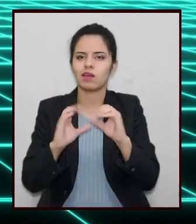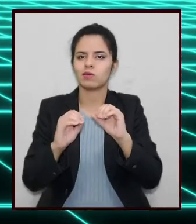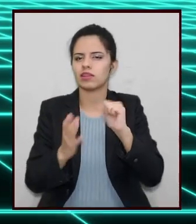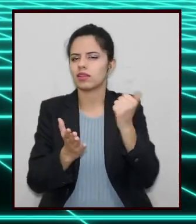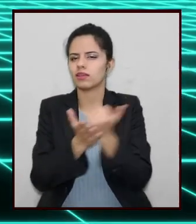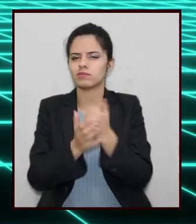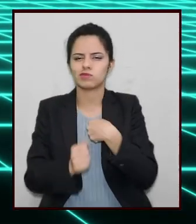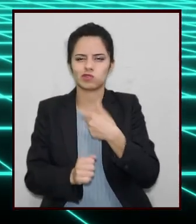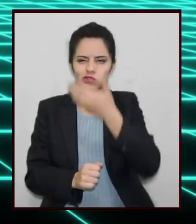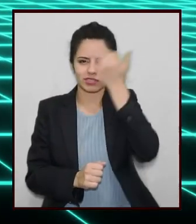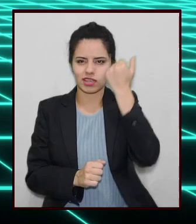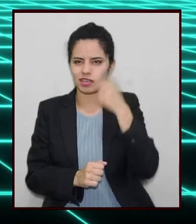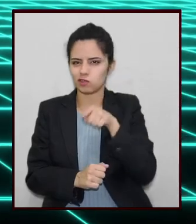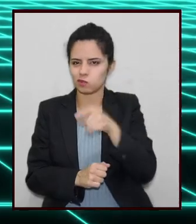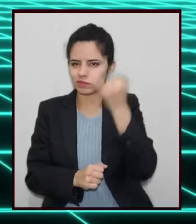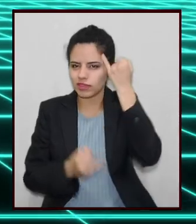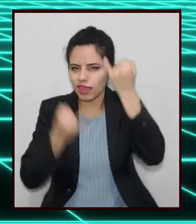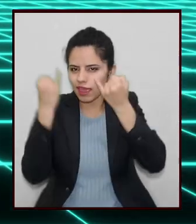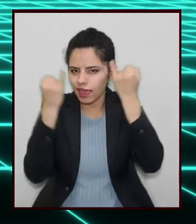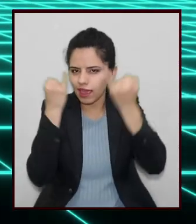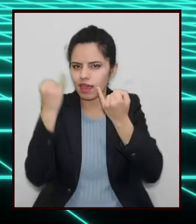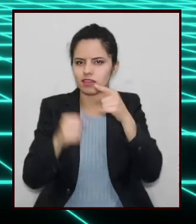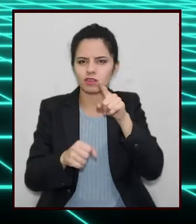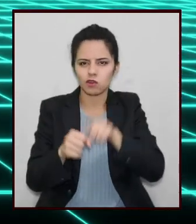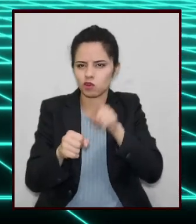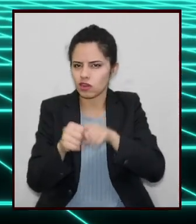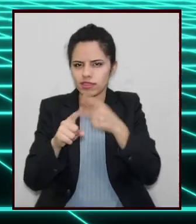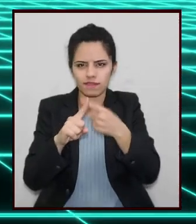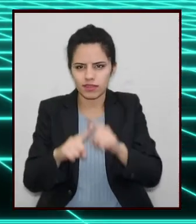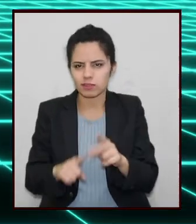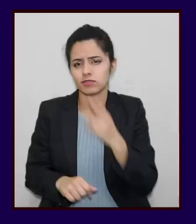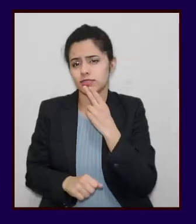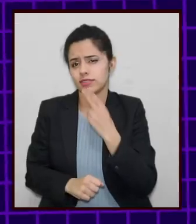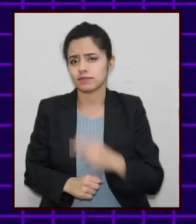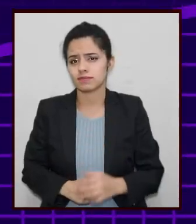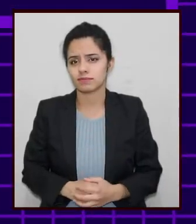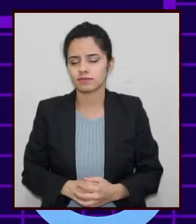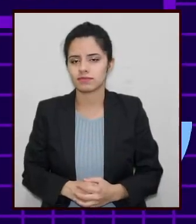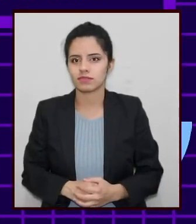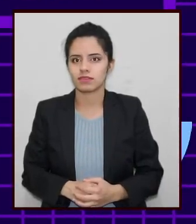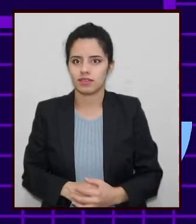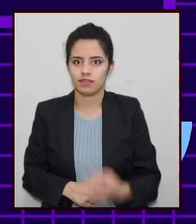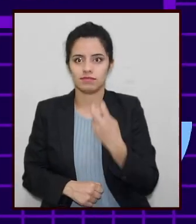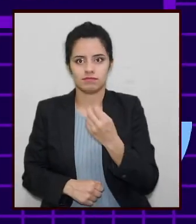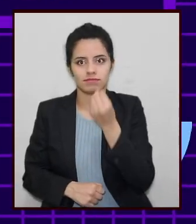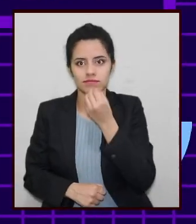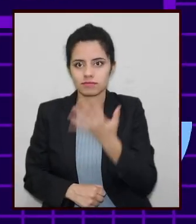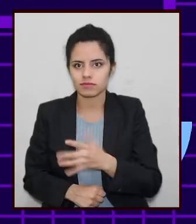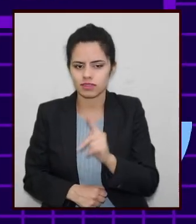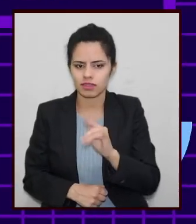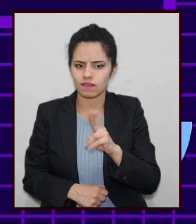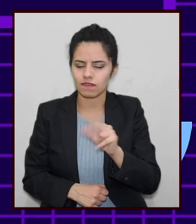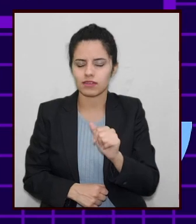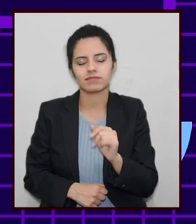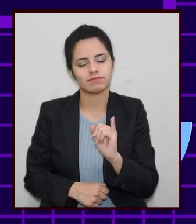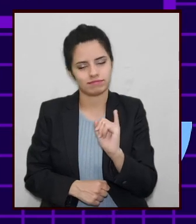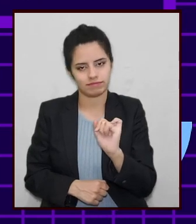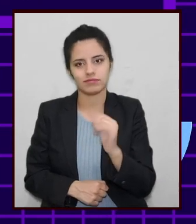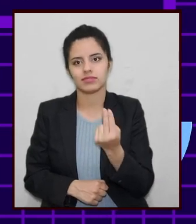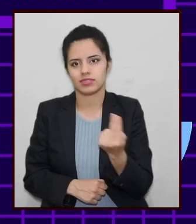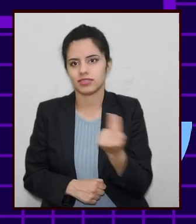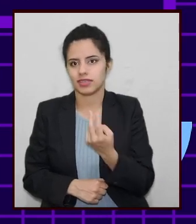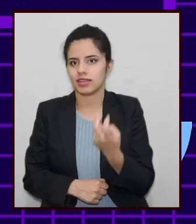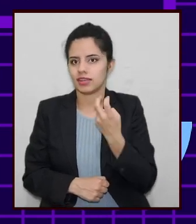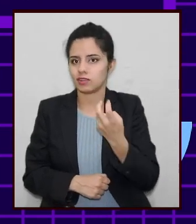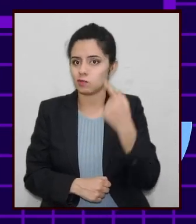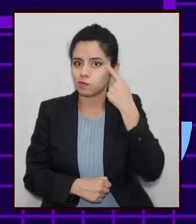logo. No sé, aprovechar tu creatividad, empezar a dibujar, utilizar colores, cosas de esas. ¡Wow! Está increíble, Tiva. Sí que nos hace falta